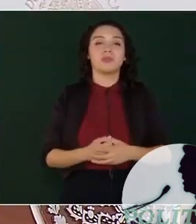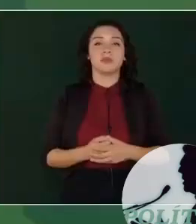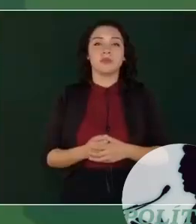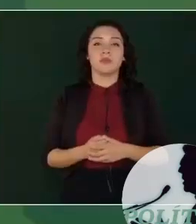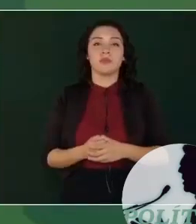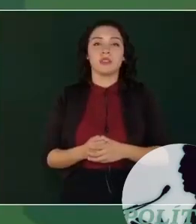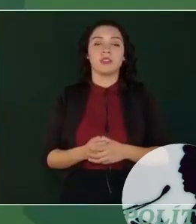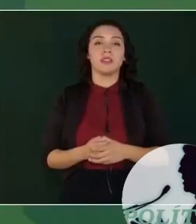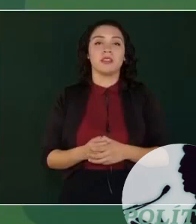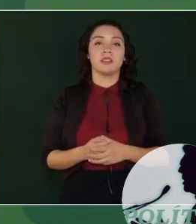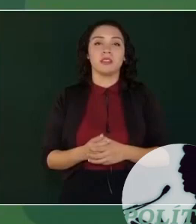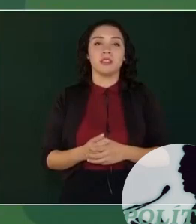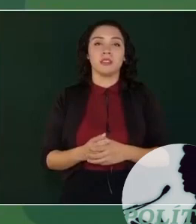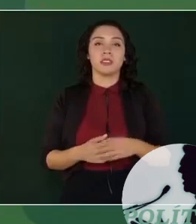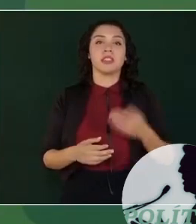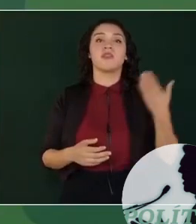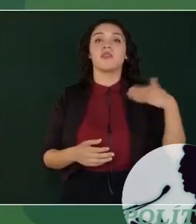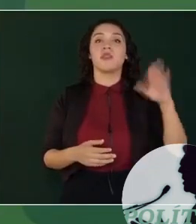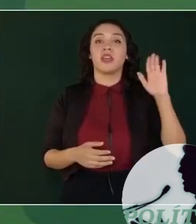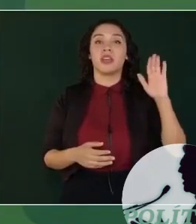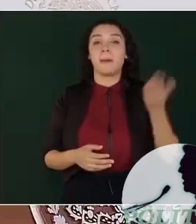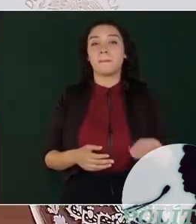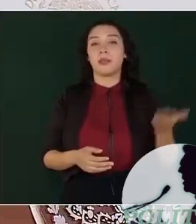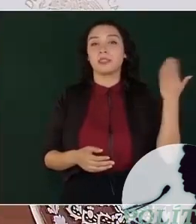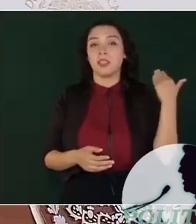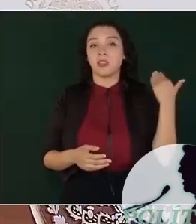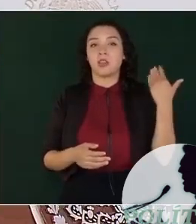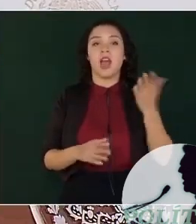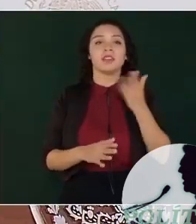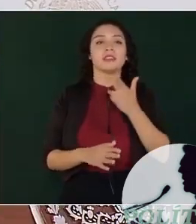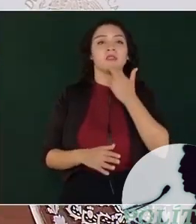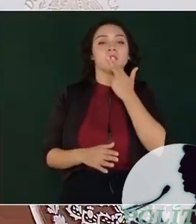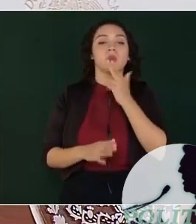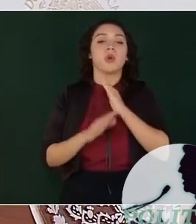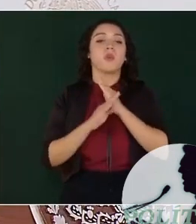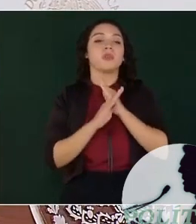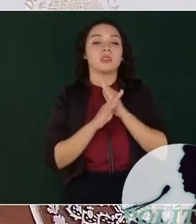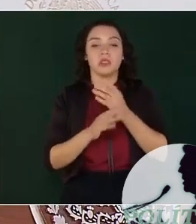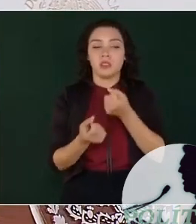fue el proteger a unos